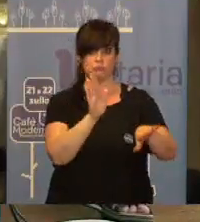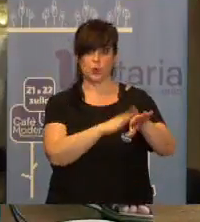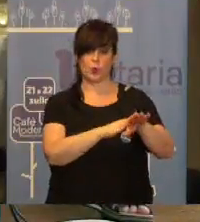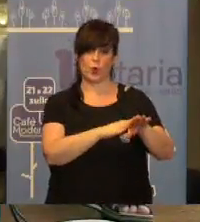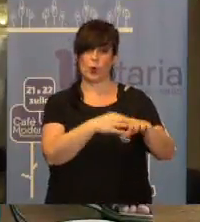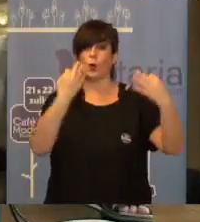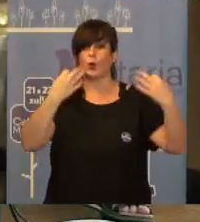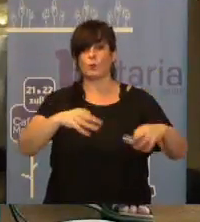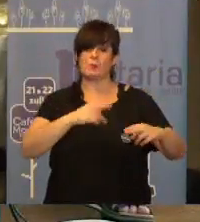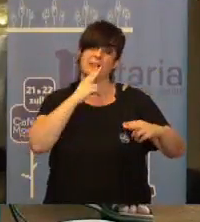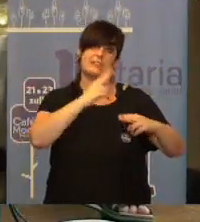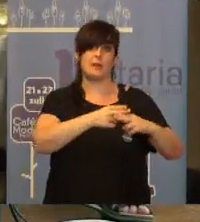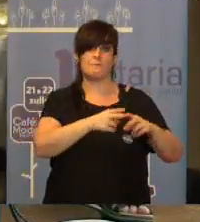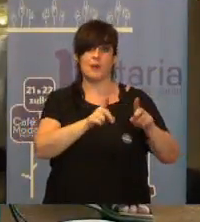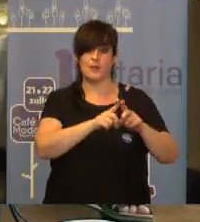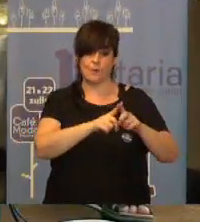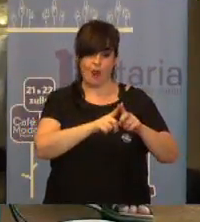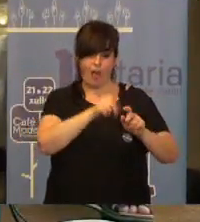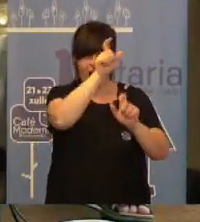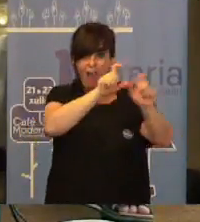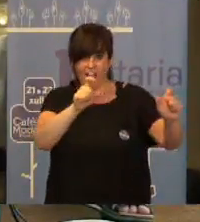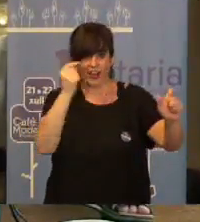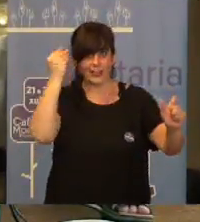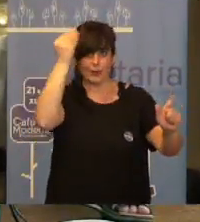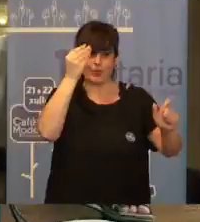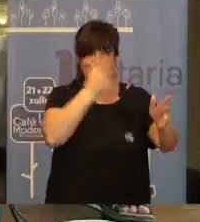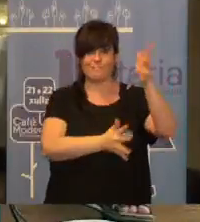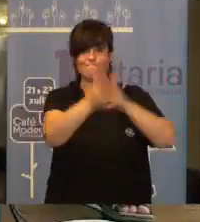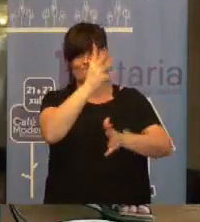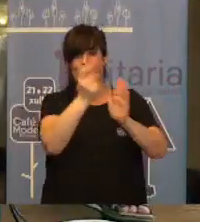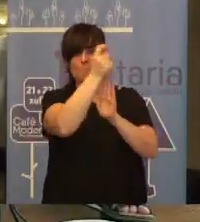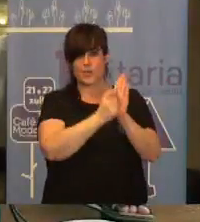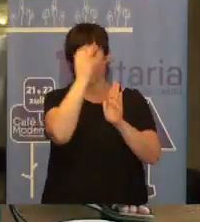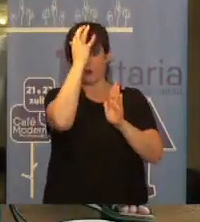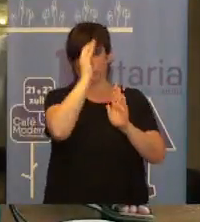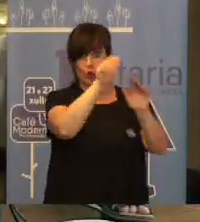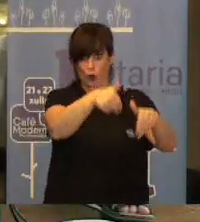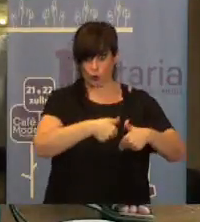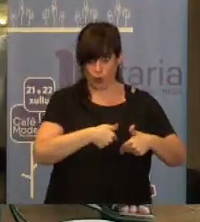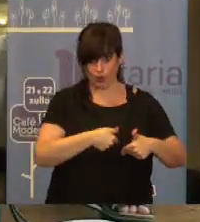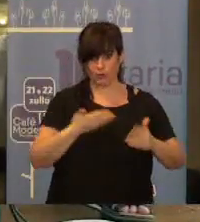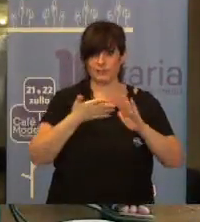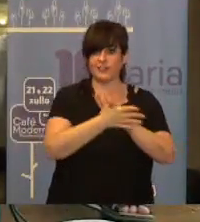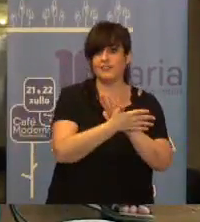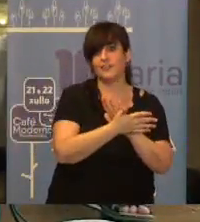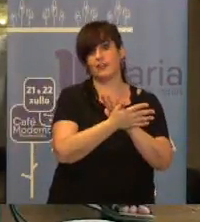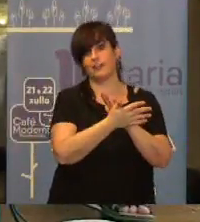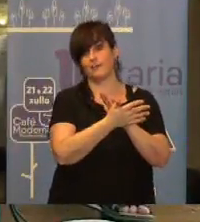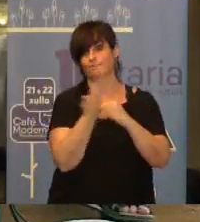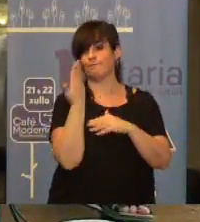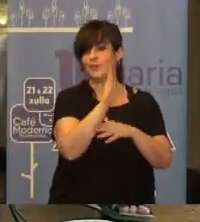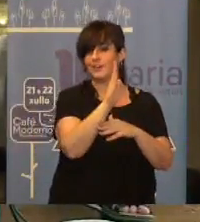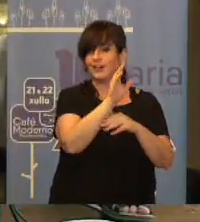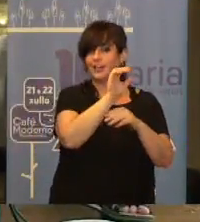fundamentalista, daqueles que pensan que hai que volver aos principios ideolóxicos, non? E, polo tanto, que todo a crisis de representatividade